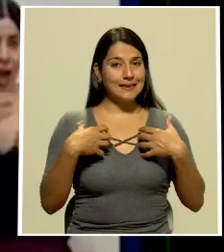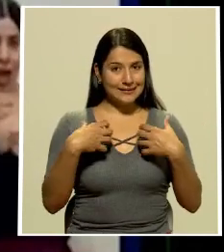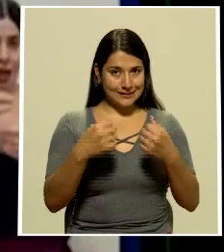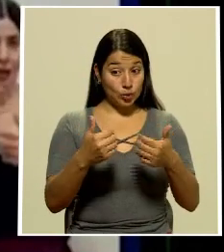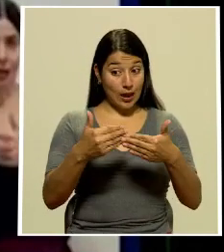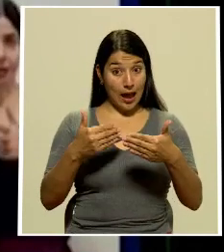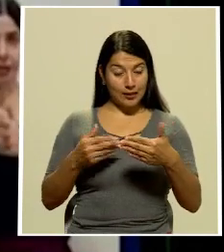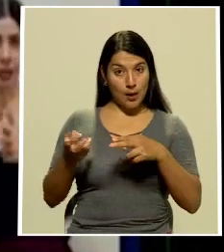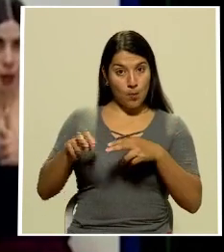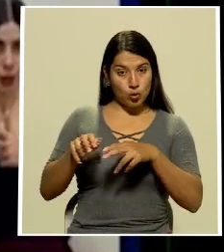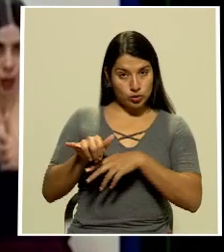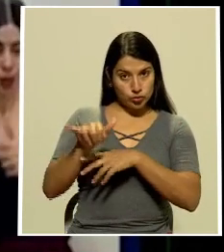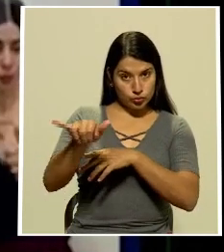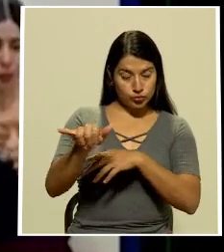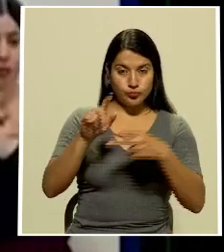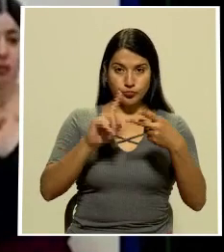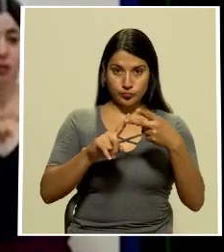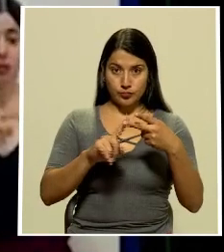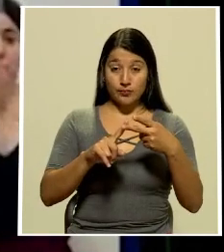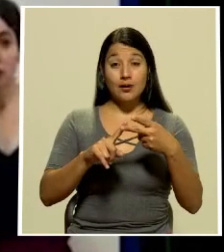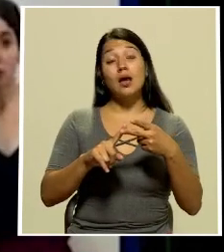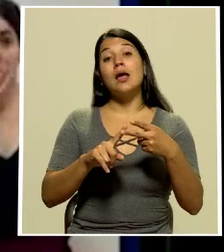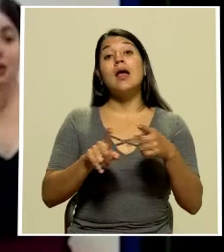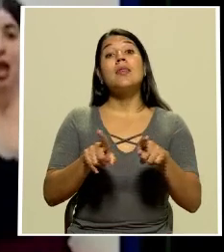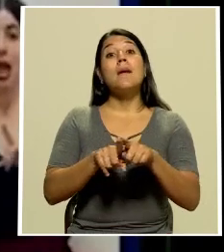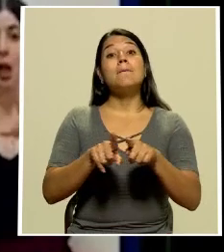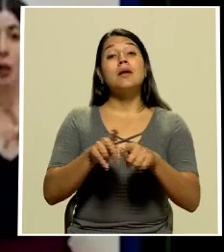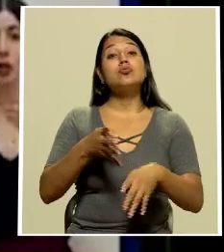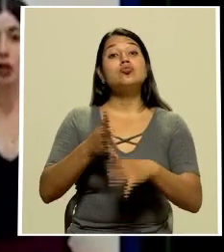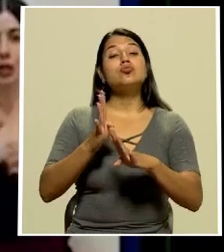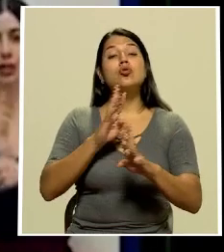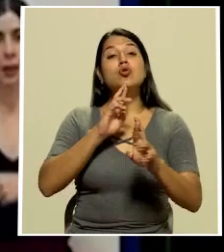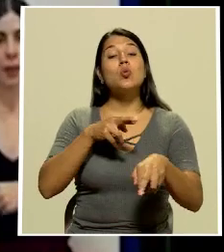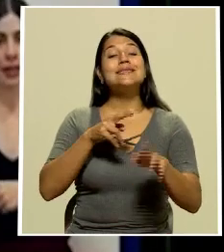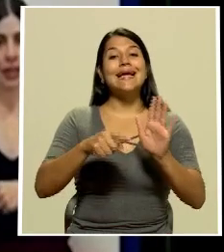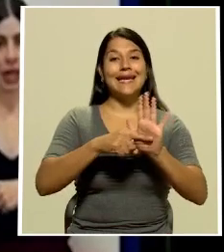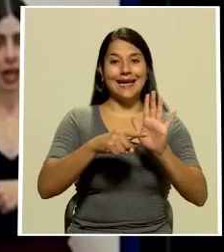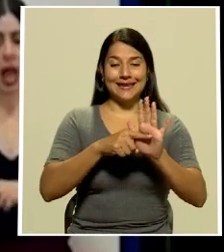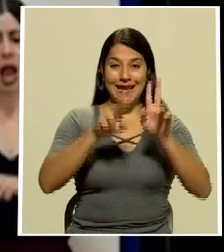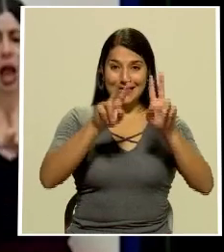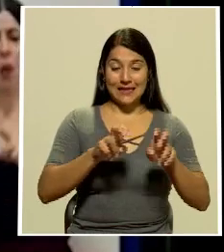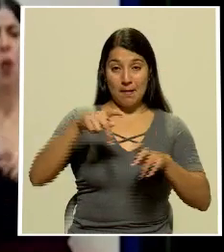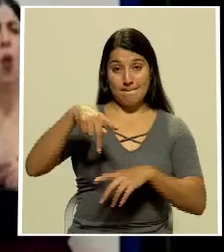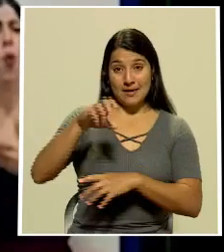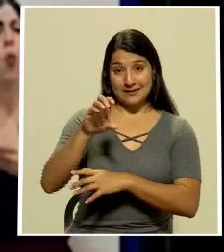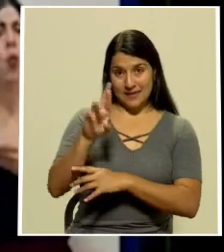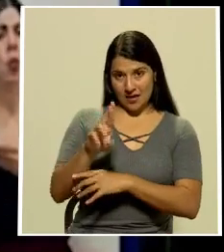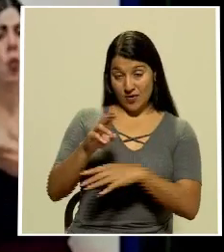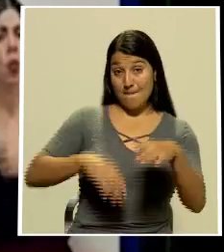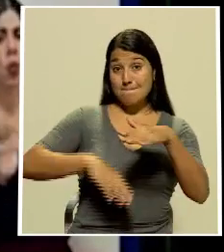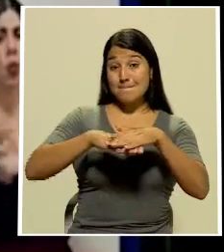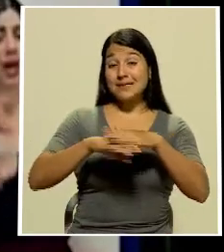vuelo, adjuntar un resultado negativo de la prueba PCR, cuya muestra debe ser tomada